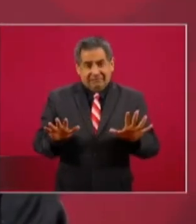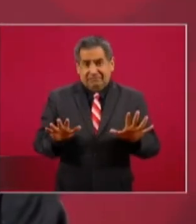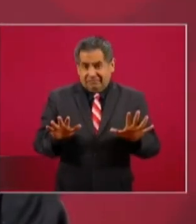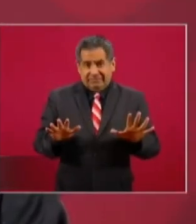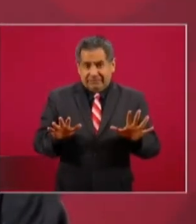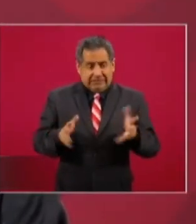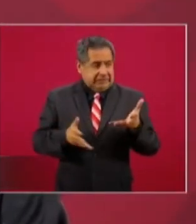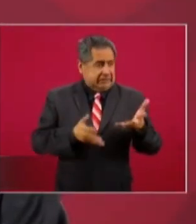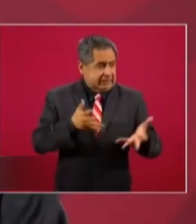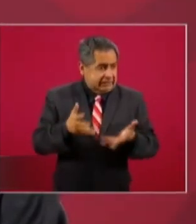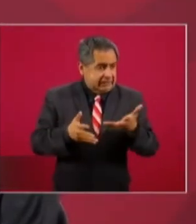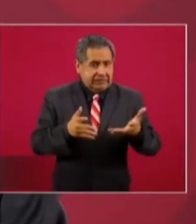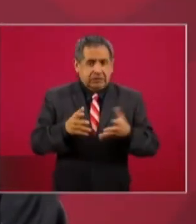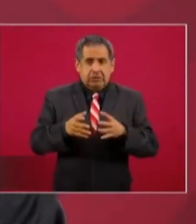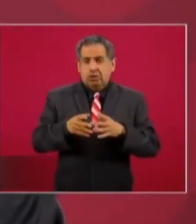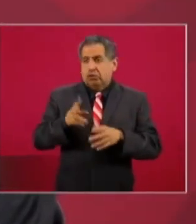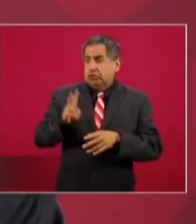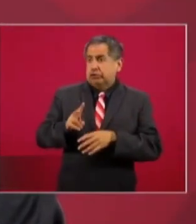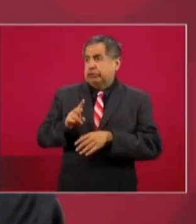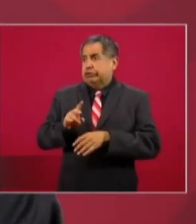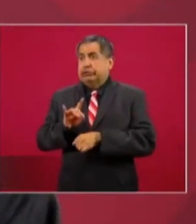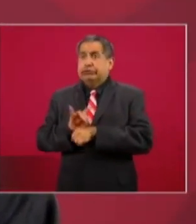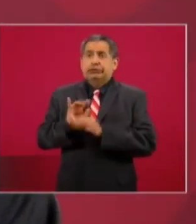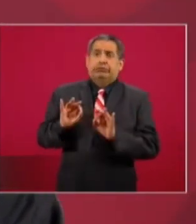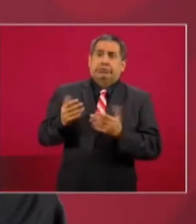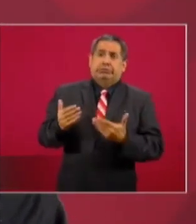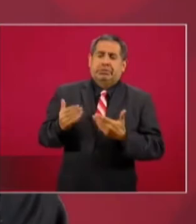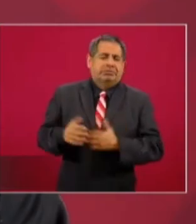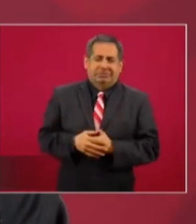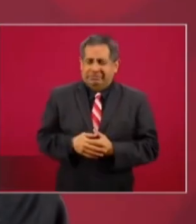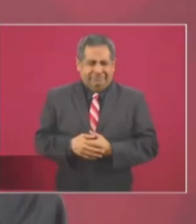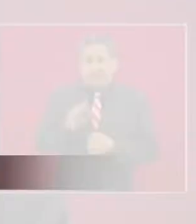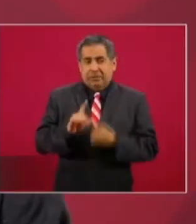las dificultades de esa responsabilidad.